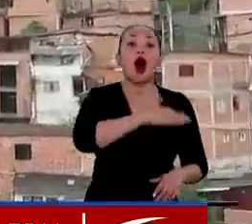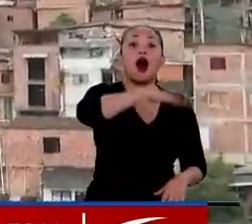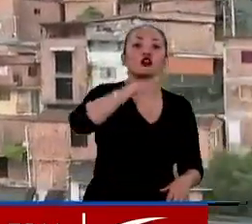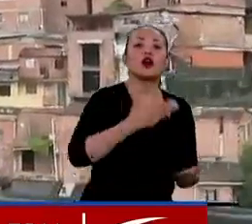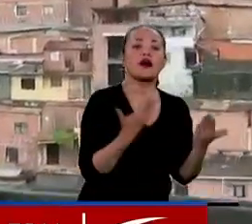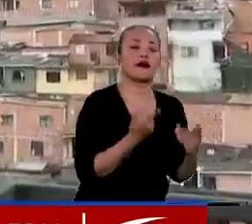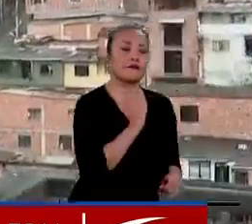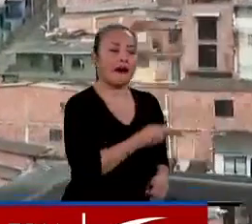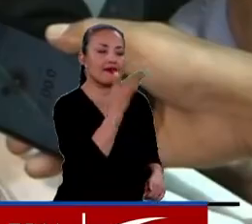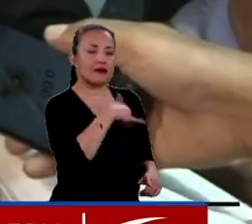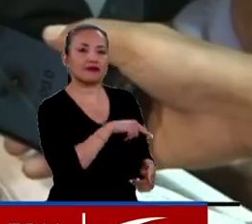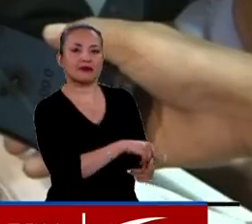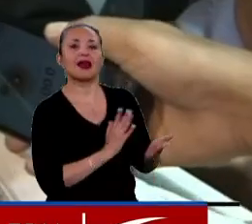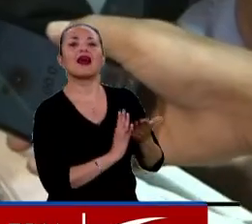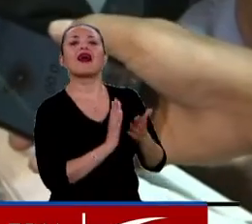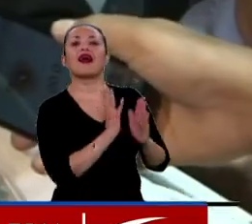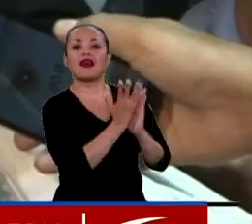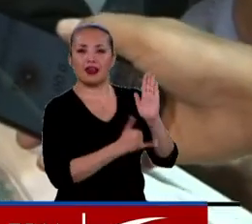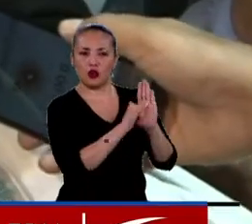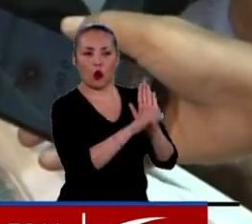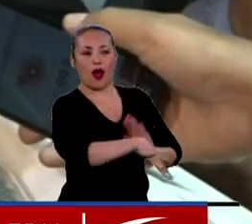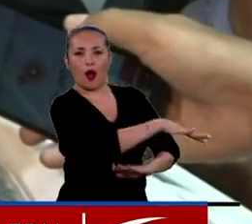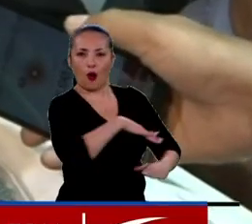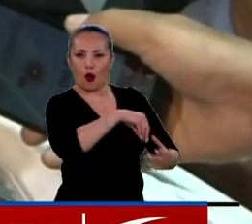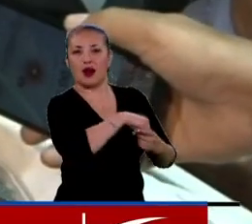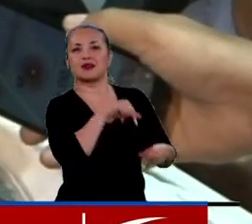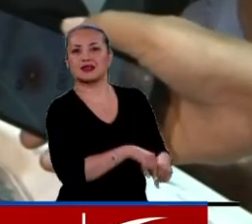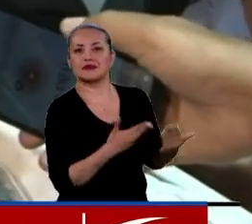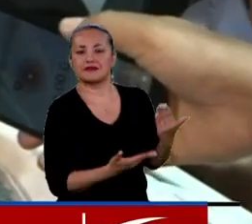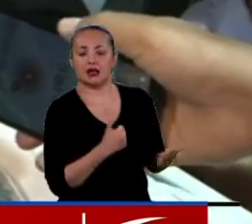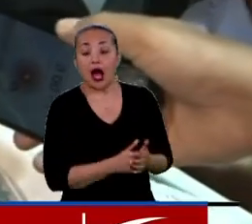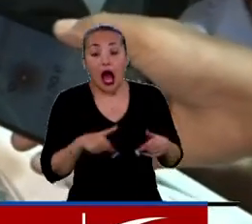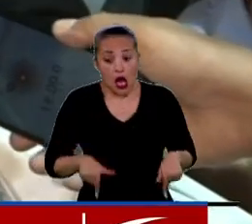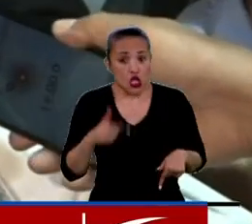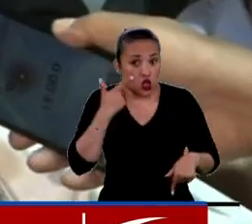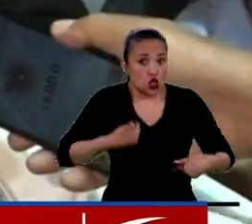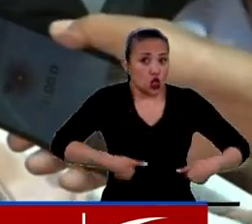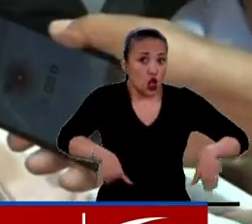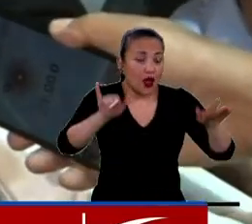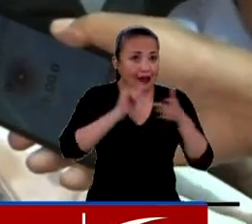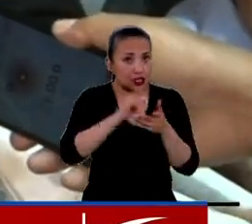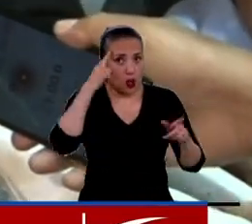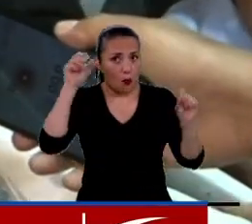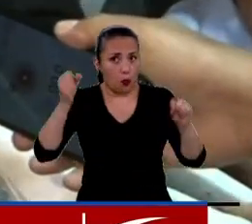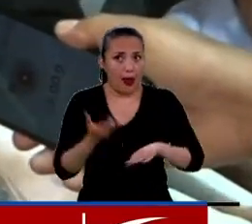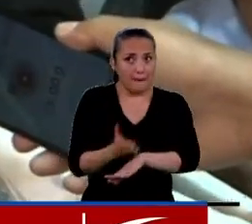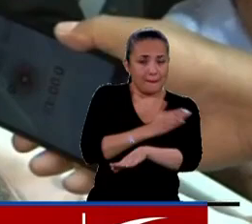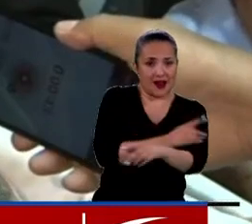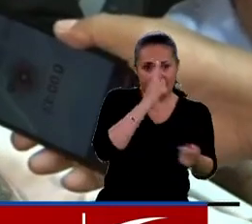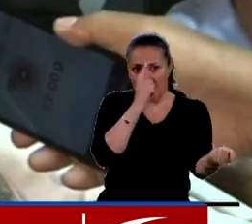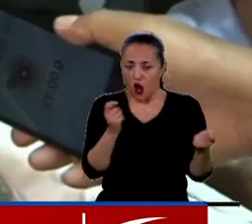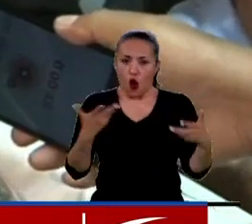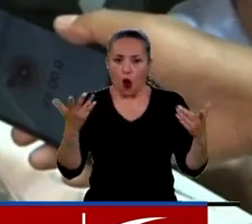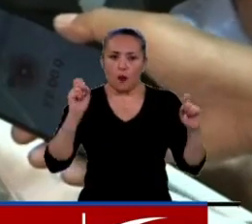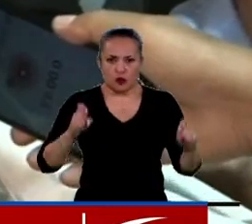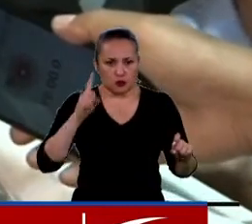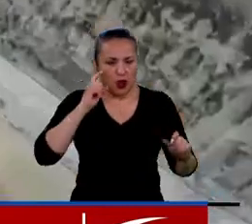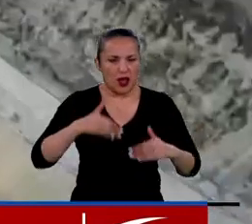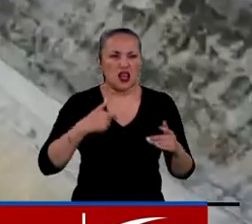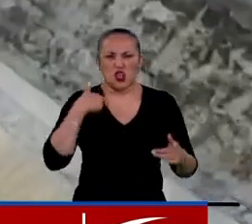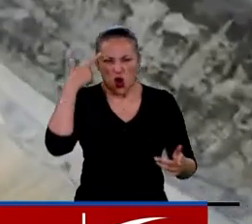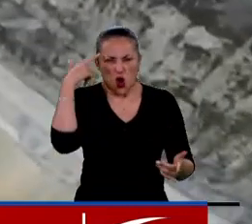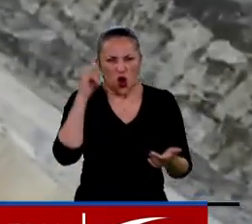Ituango. Yo creo que aún estamos a tiempo de prevenirlo, creo que se pueden tomar acciones muy rápidas y creo que no se va a